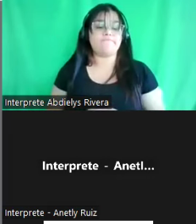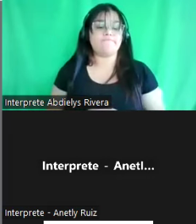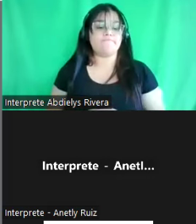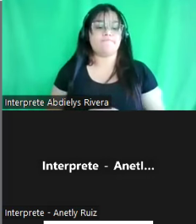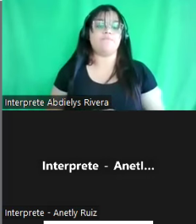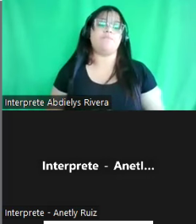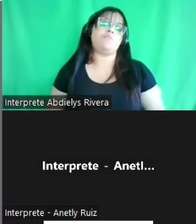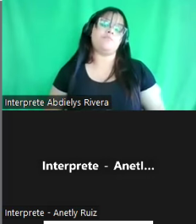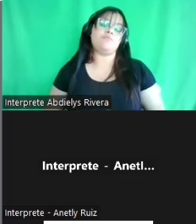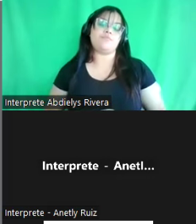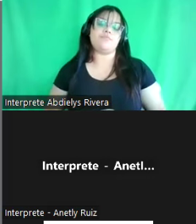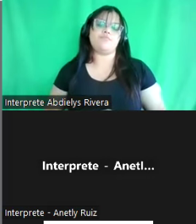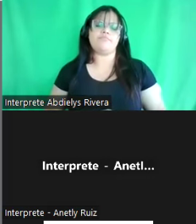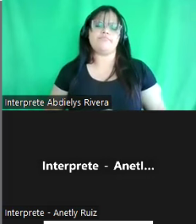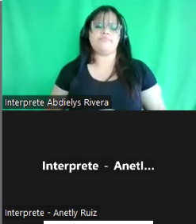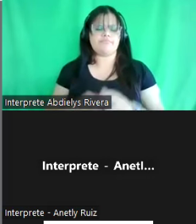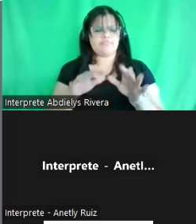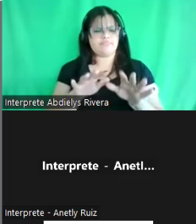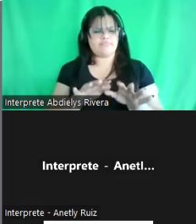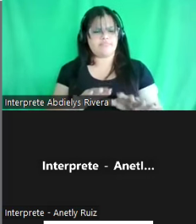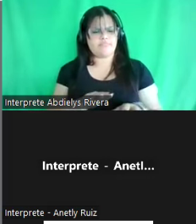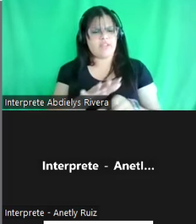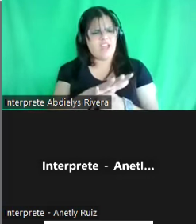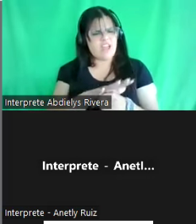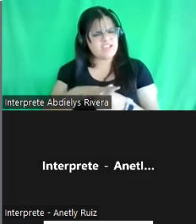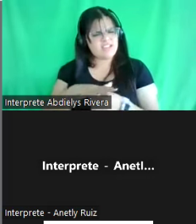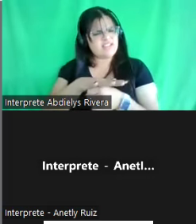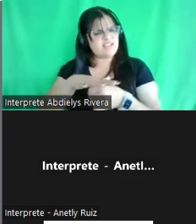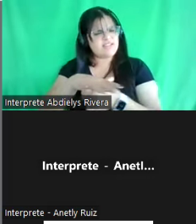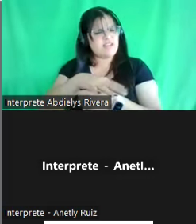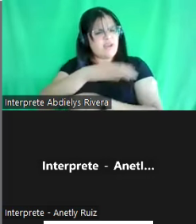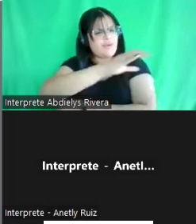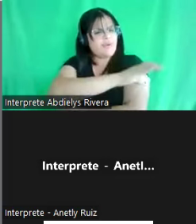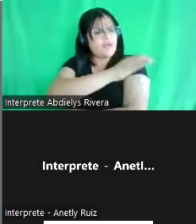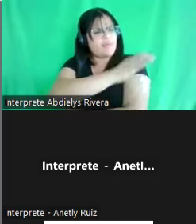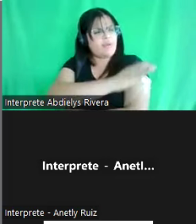¿Qué son escenarios clínicos? Cuando hablamos de escenarios clínicos,